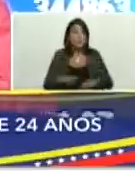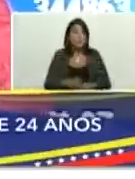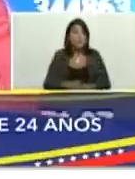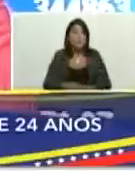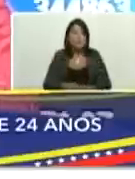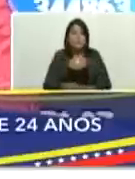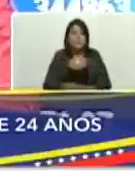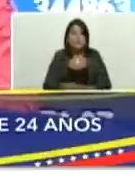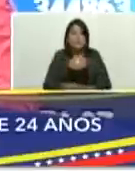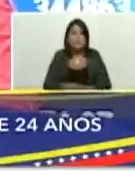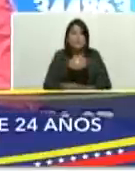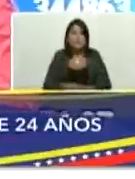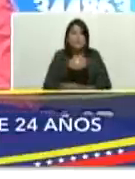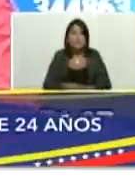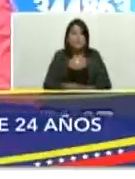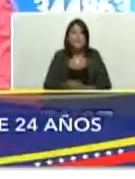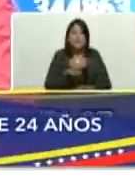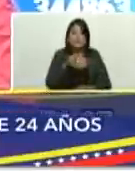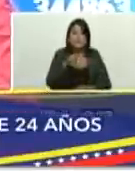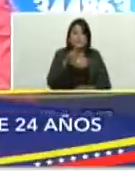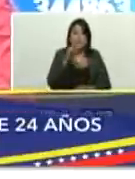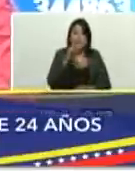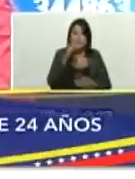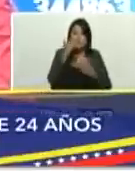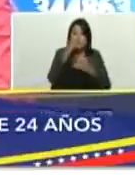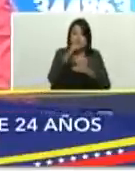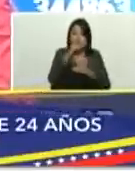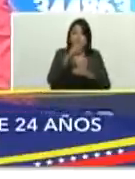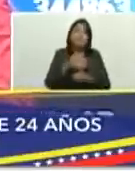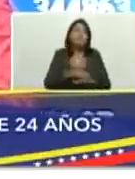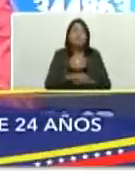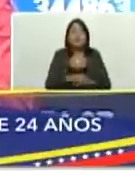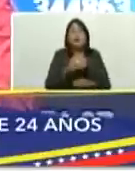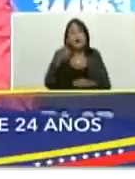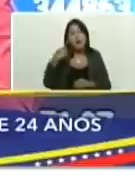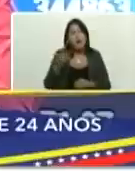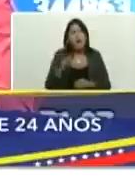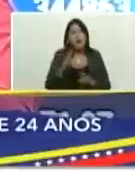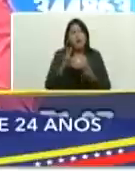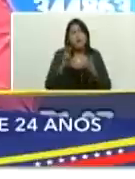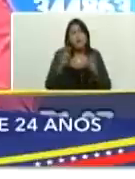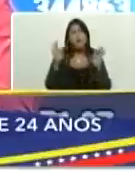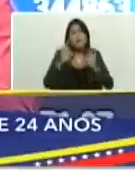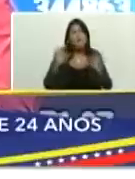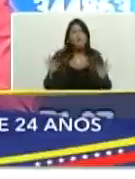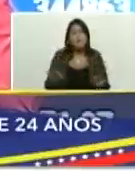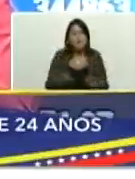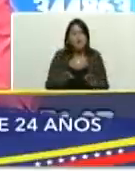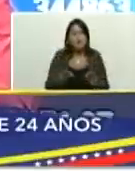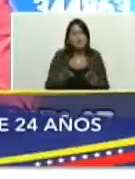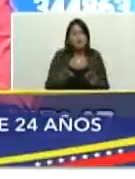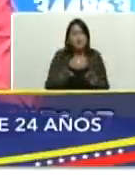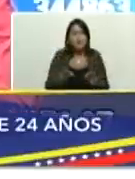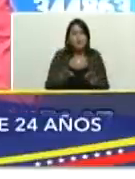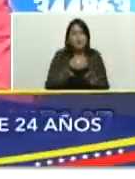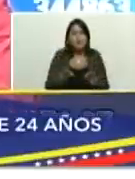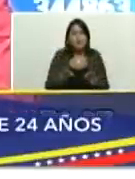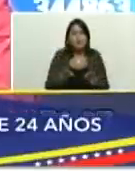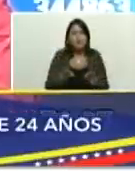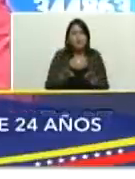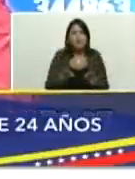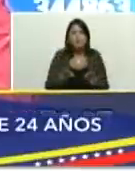en ese periodo de la refundación que un modelo alternativo al capitalismo expoliador,